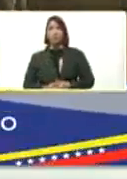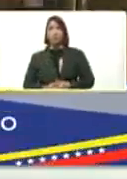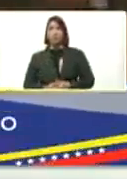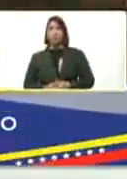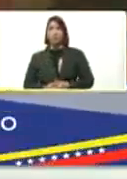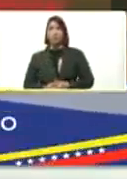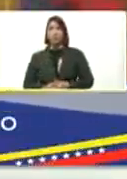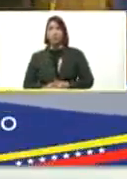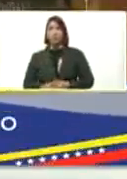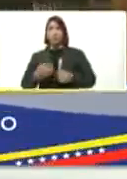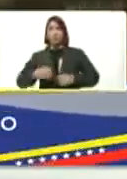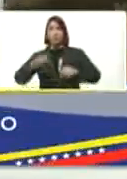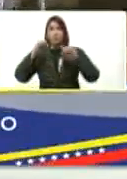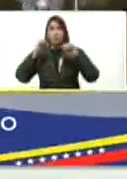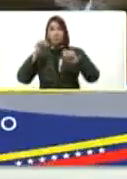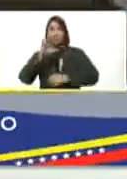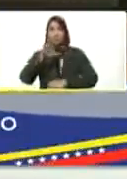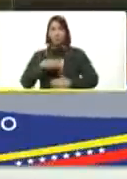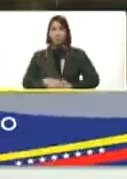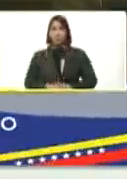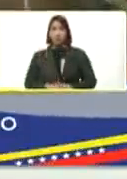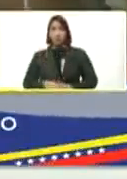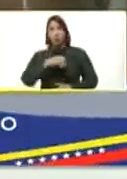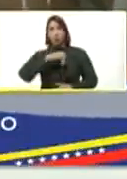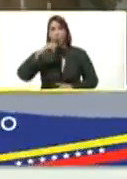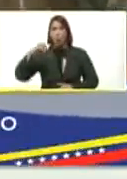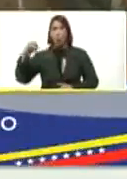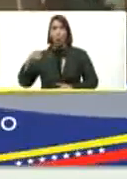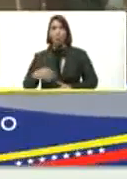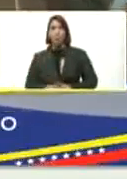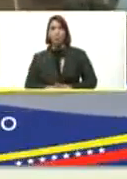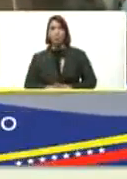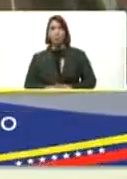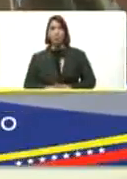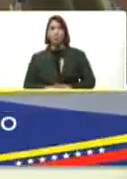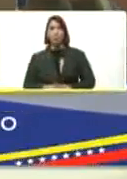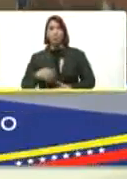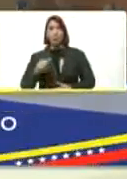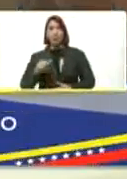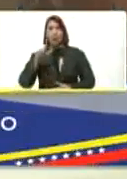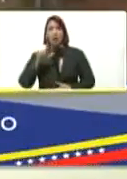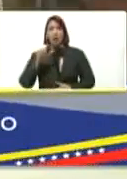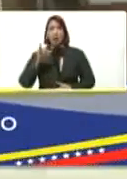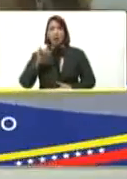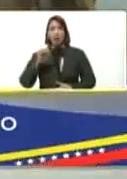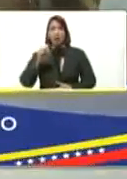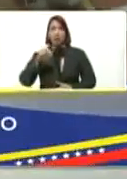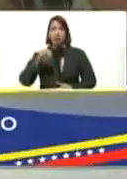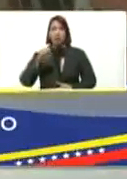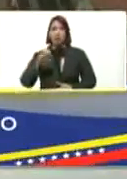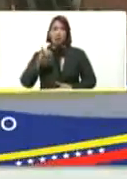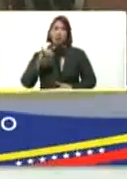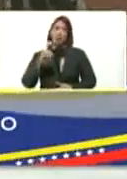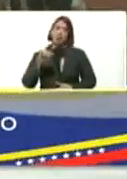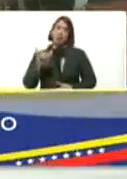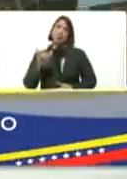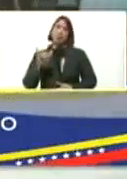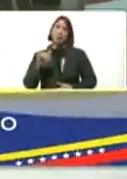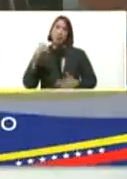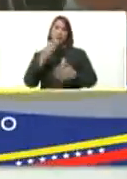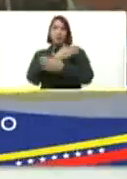¡Que viva la patria! Desde el Orinoco. Alice Neidis, felicidades a ti y a tu familia. Una joven